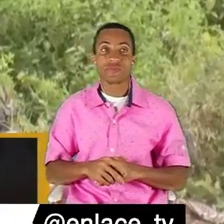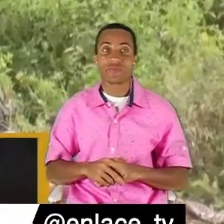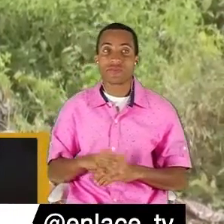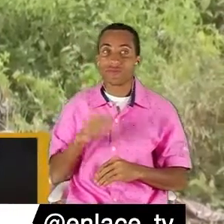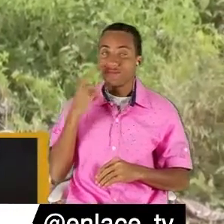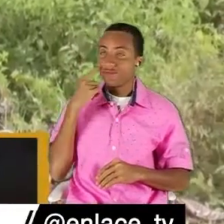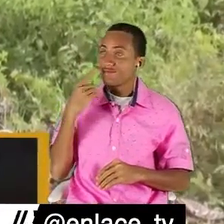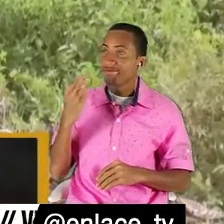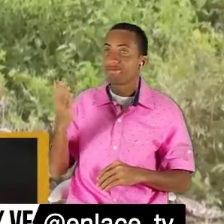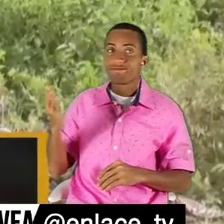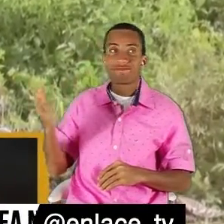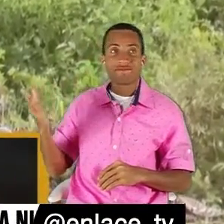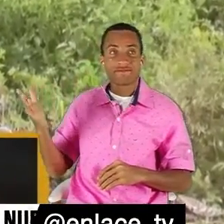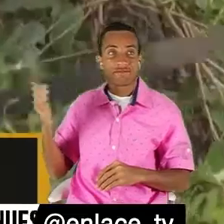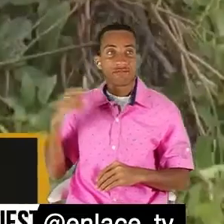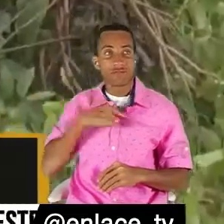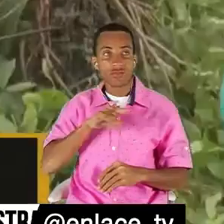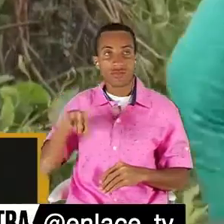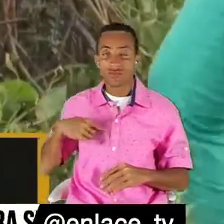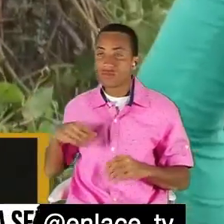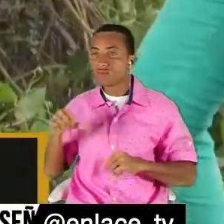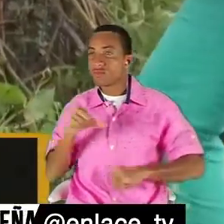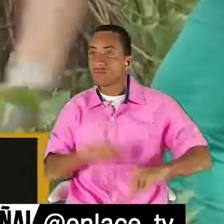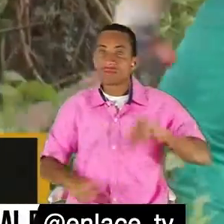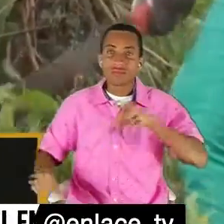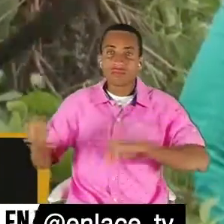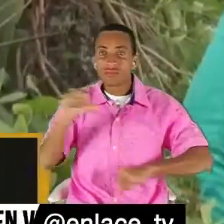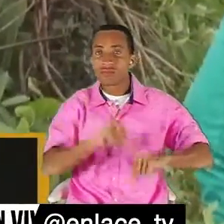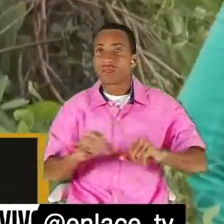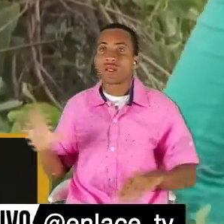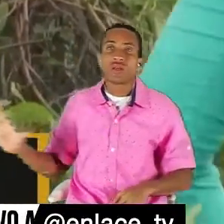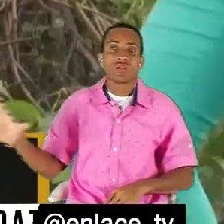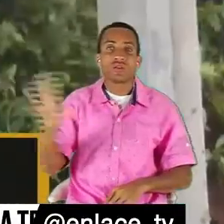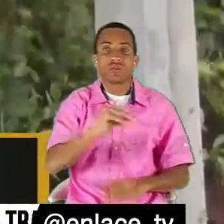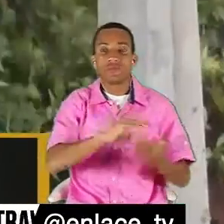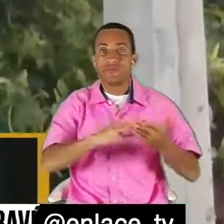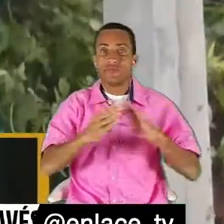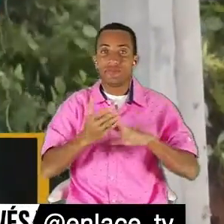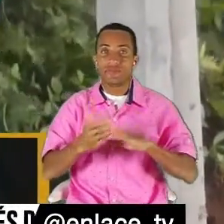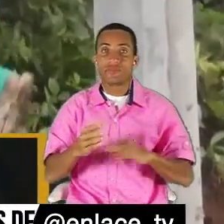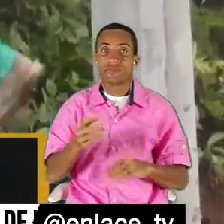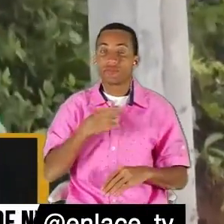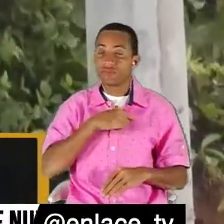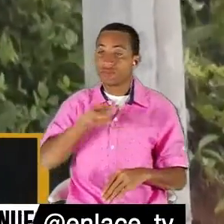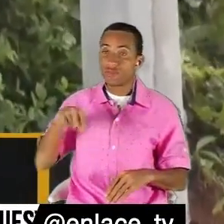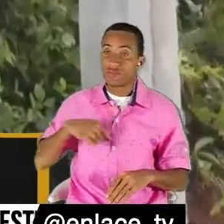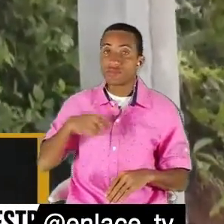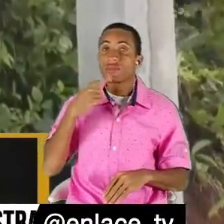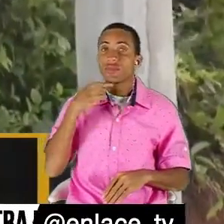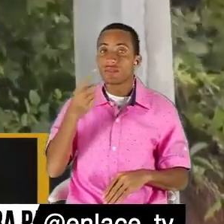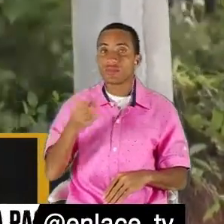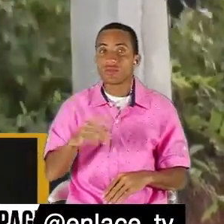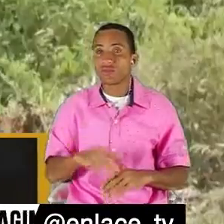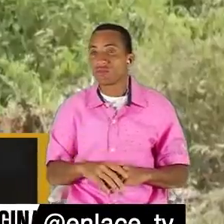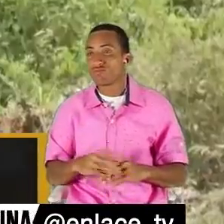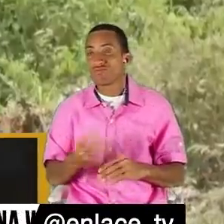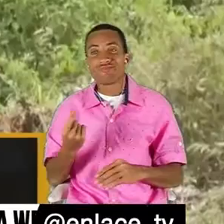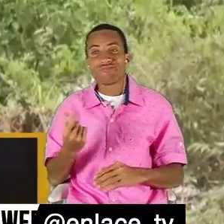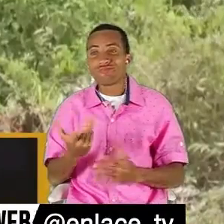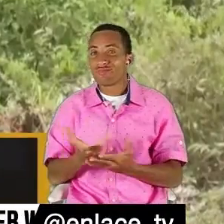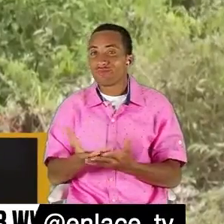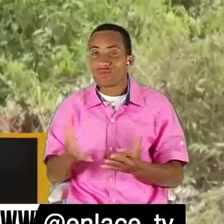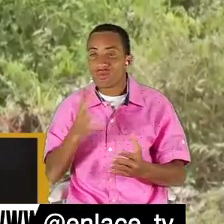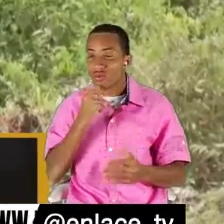ver, estamos haciendo una jornada de limpieza entre toda la comunidad, eso como decimos comúnmente, con las uñas. Hay mucha